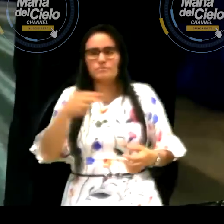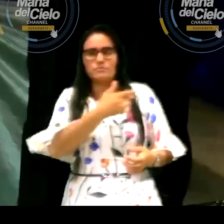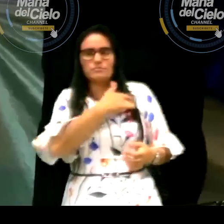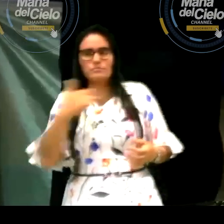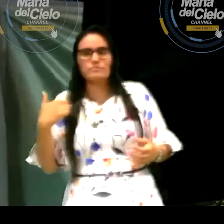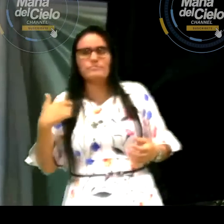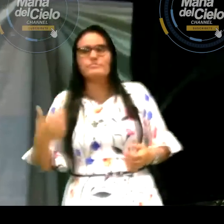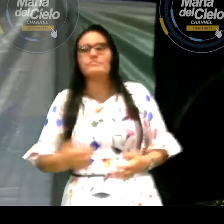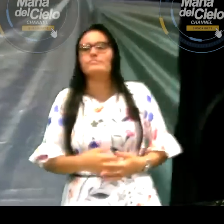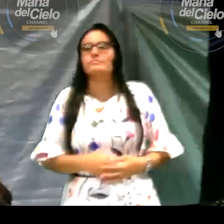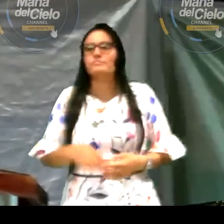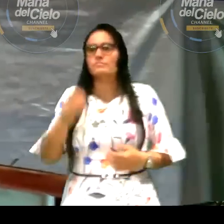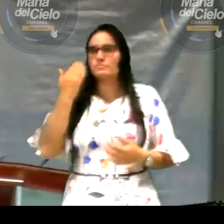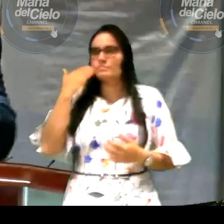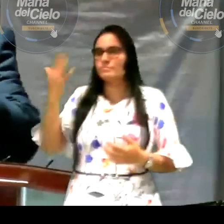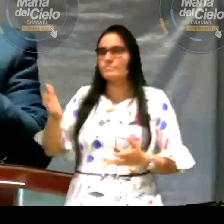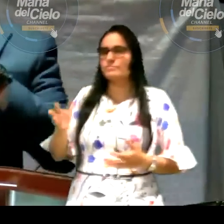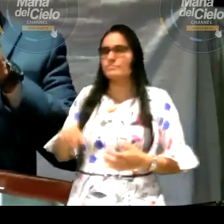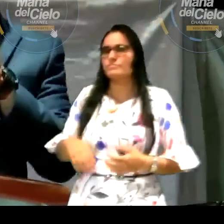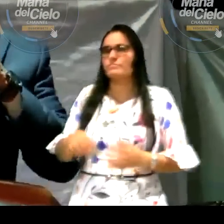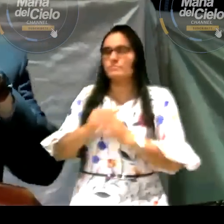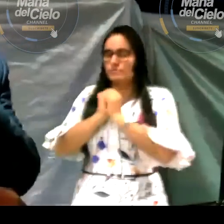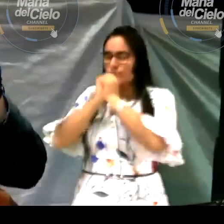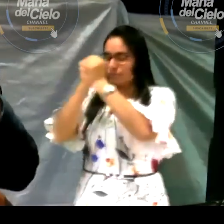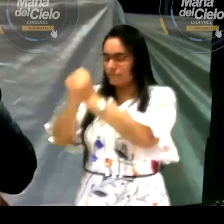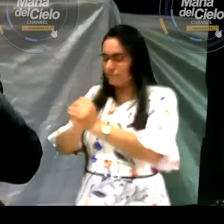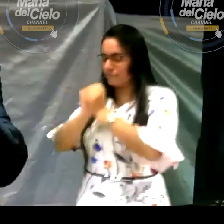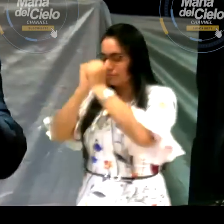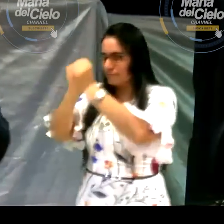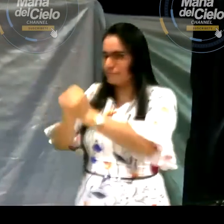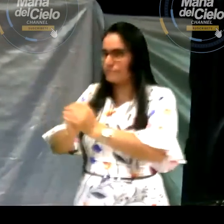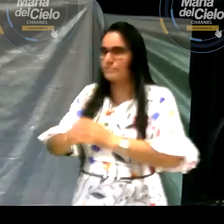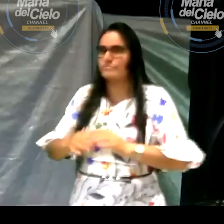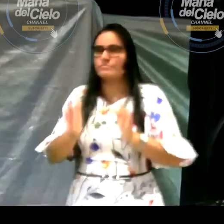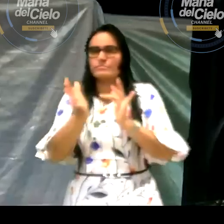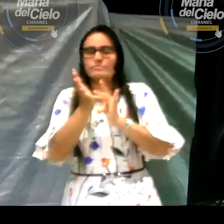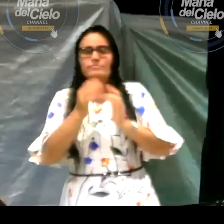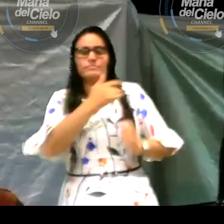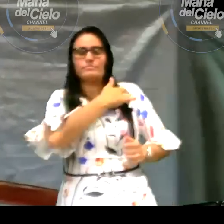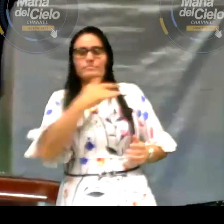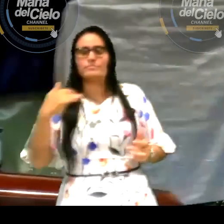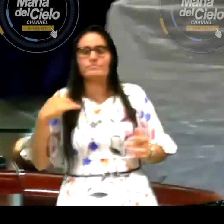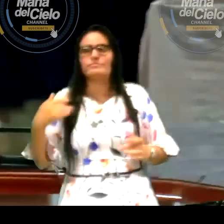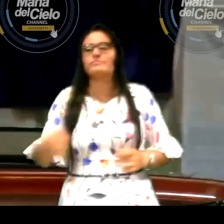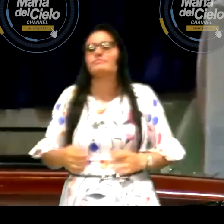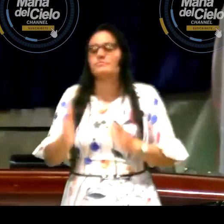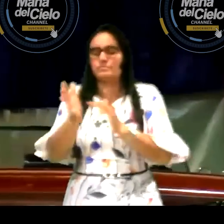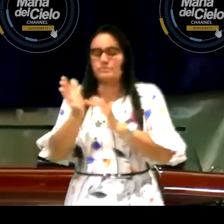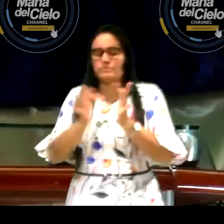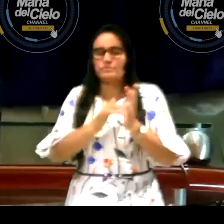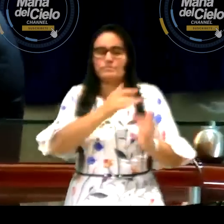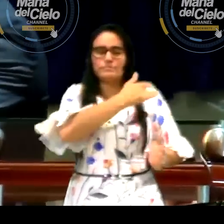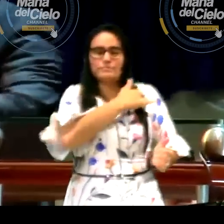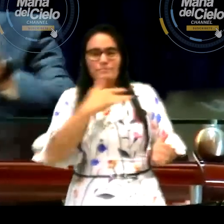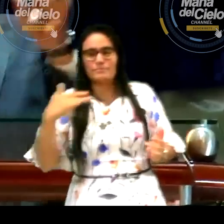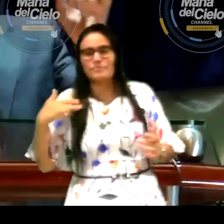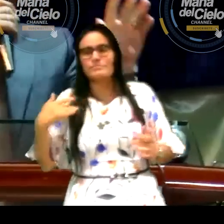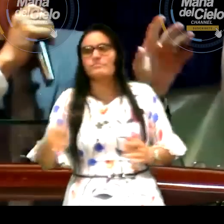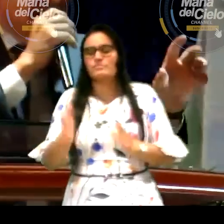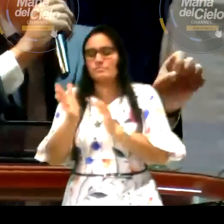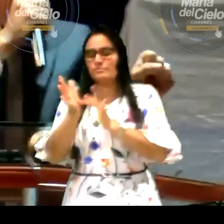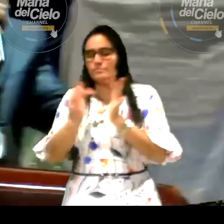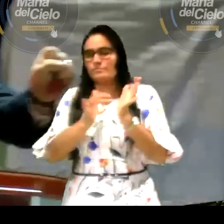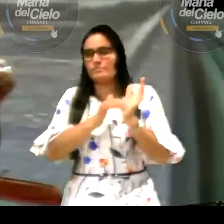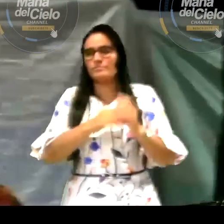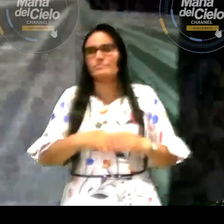pero oraron por mí y Jesús me sanó. Jesús me sanó. Jesús me sanó. Jesús está aquí